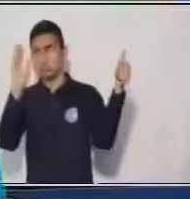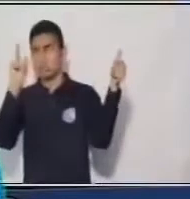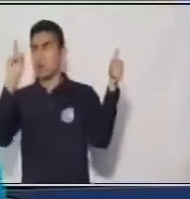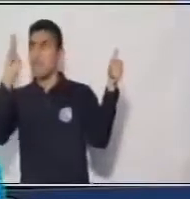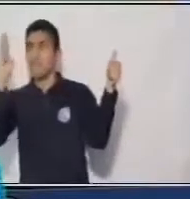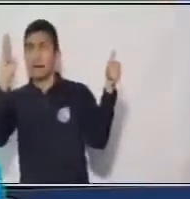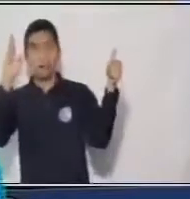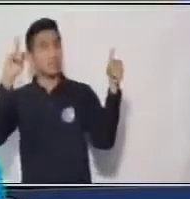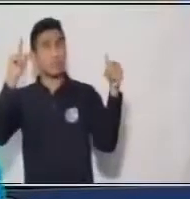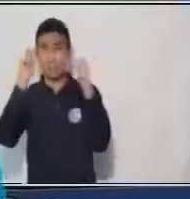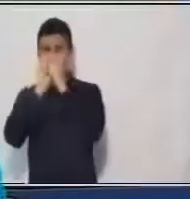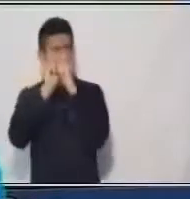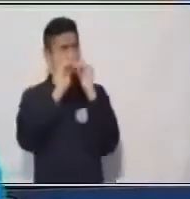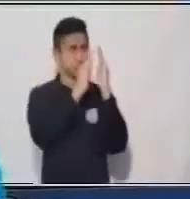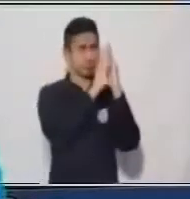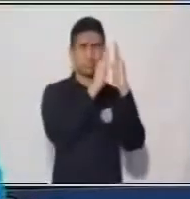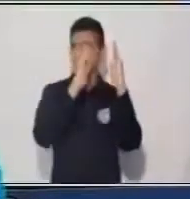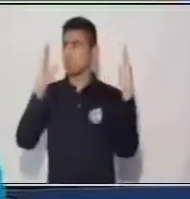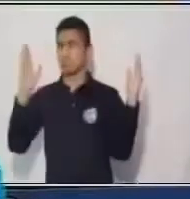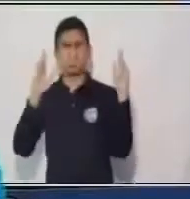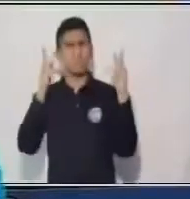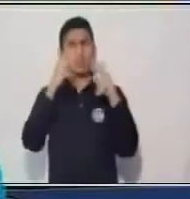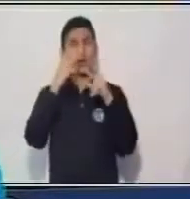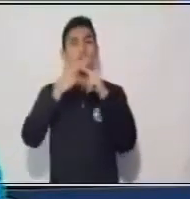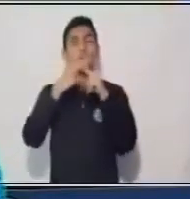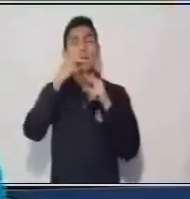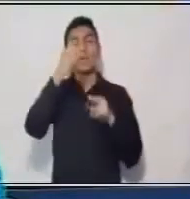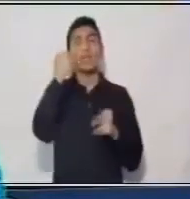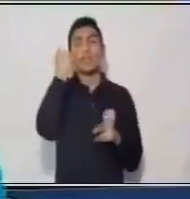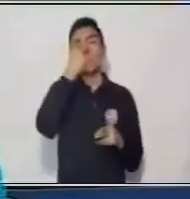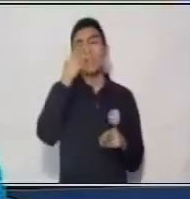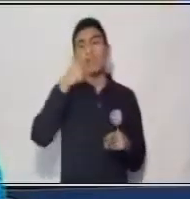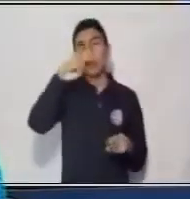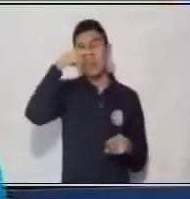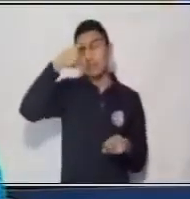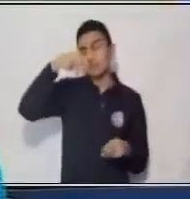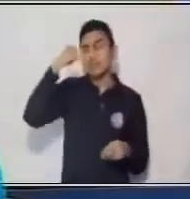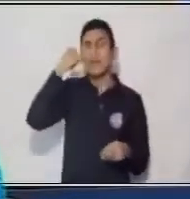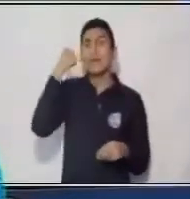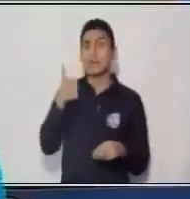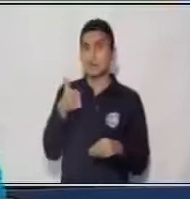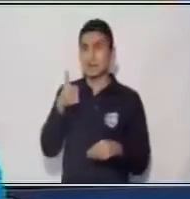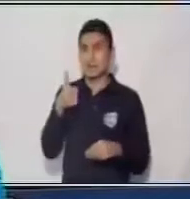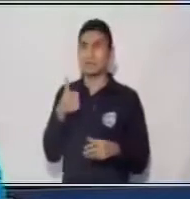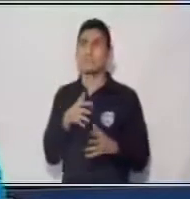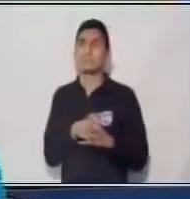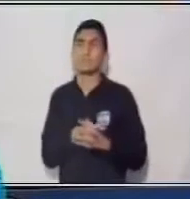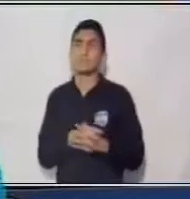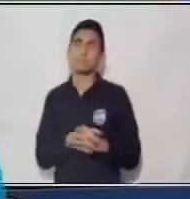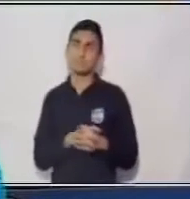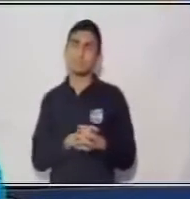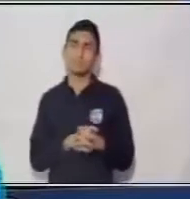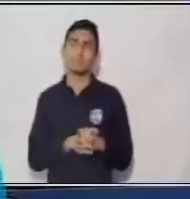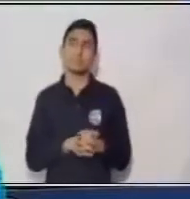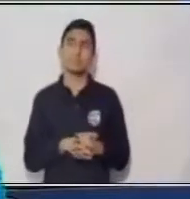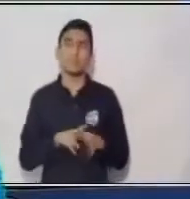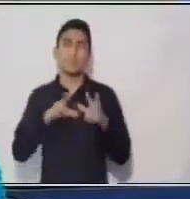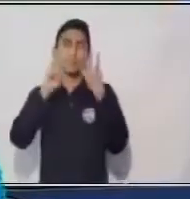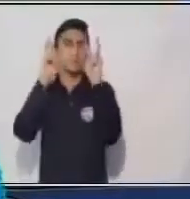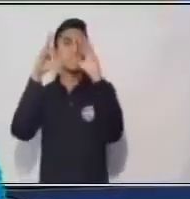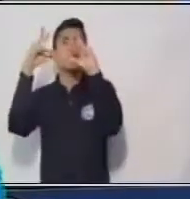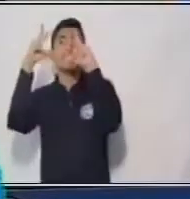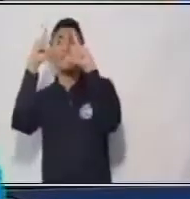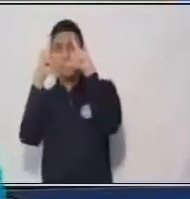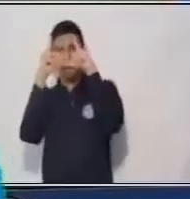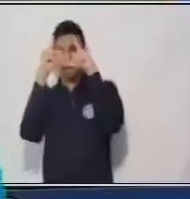hasta el punto B. Esto se conoce como la distancia D. Aquí le vamos a poner, entre paréntesis, la